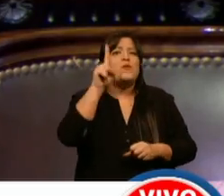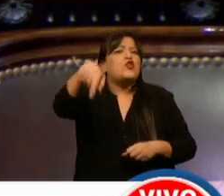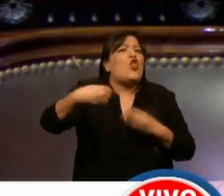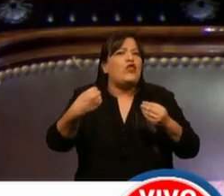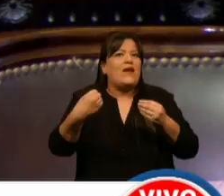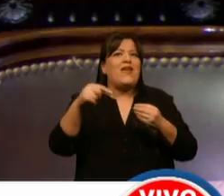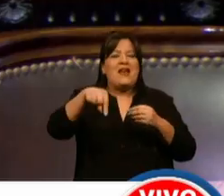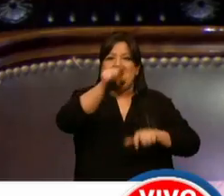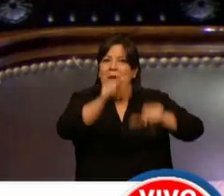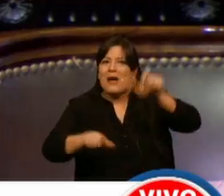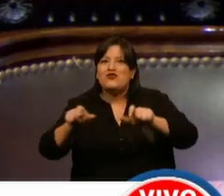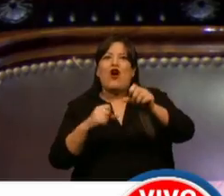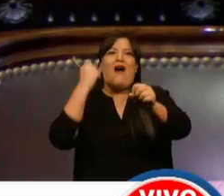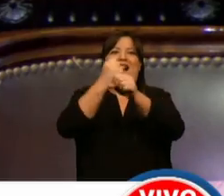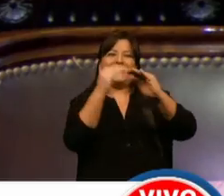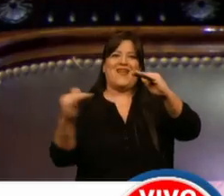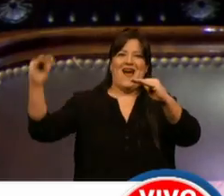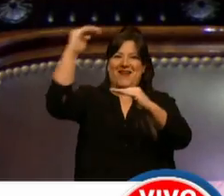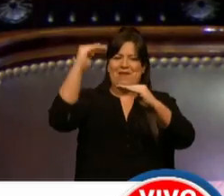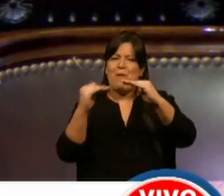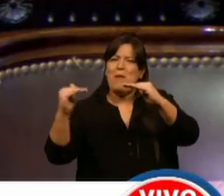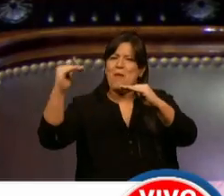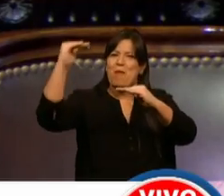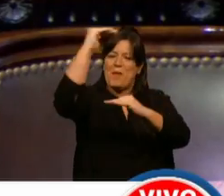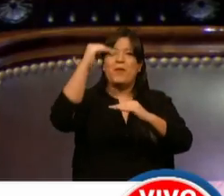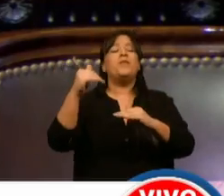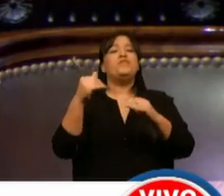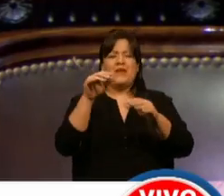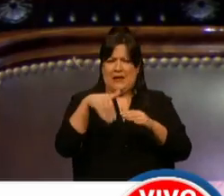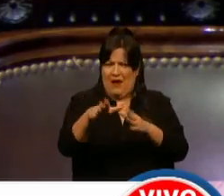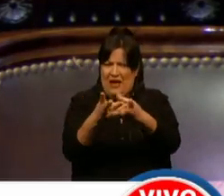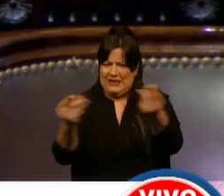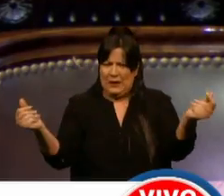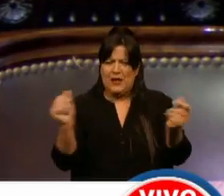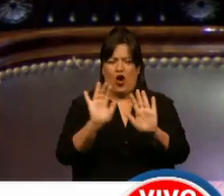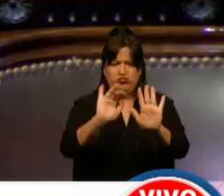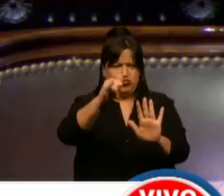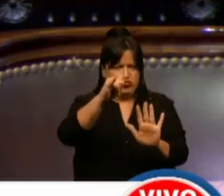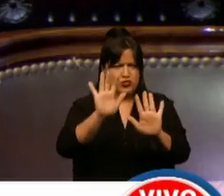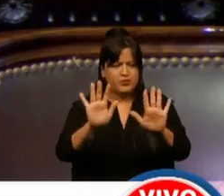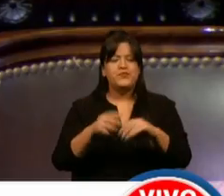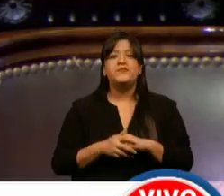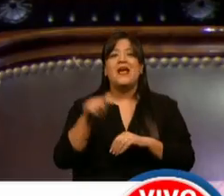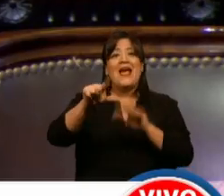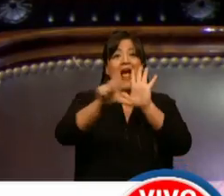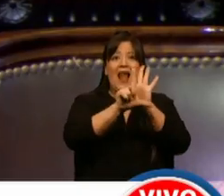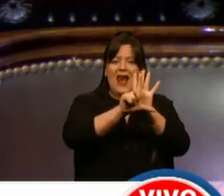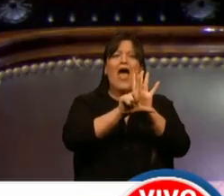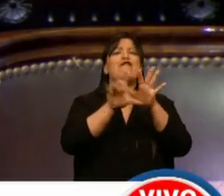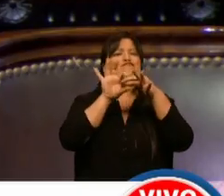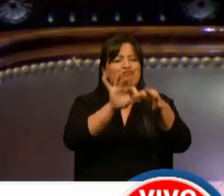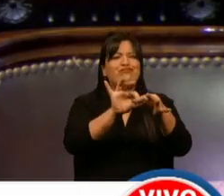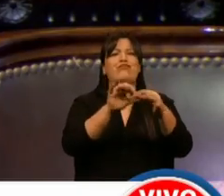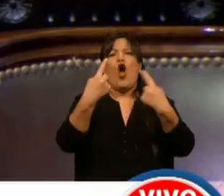arriba quiero decir que es una ley que vuelve a afiliar ya terminó para salvar señor presidente es una ley que afilia las